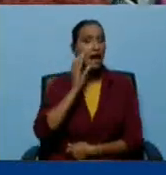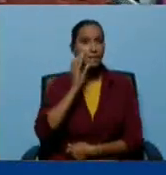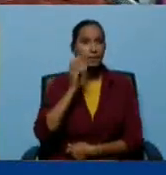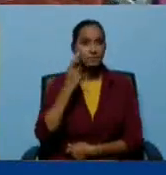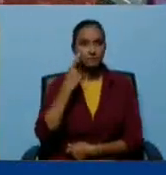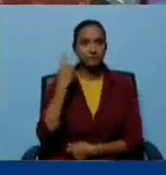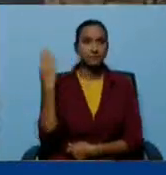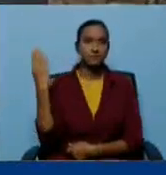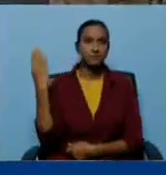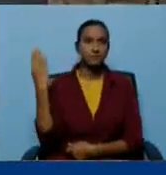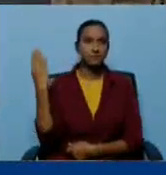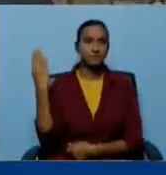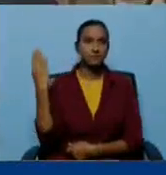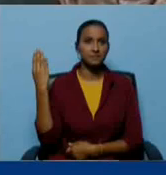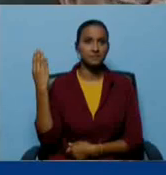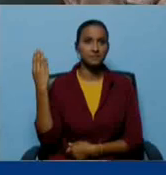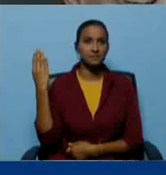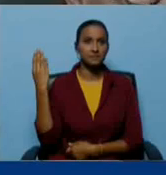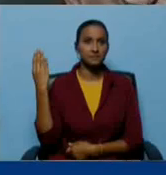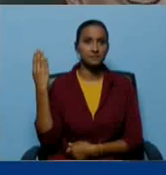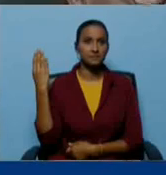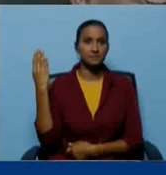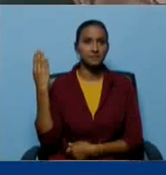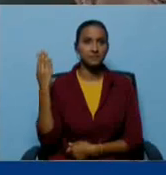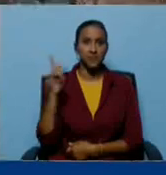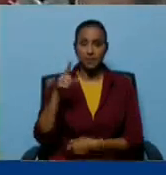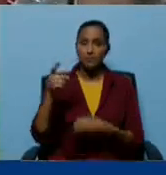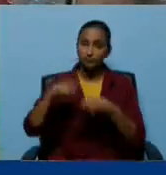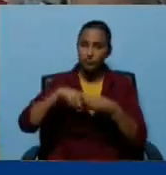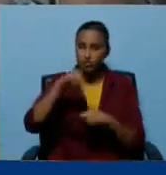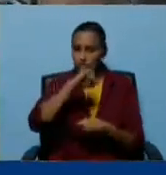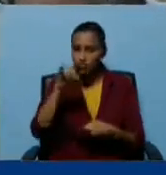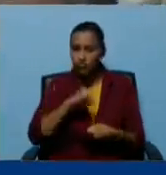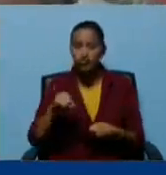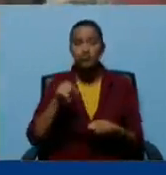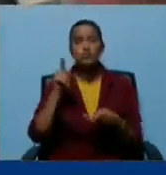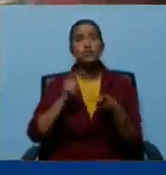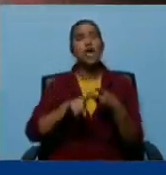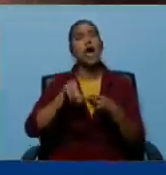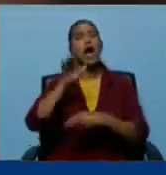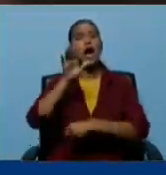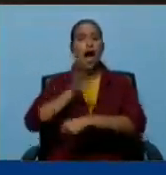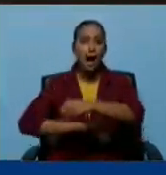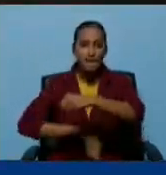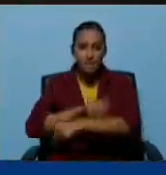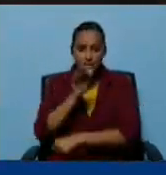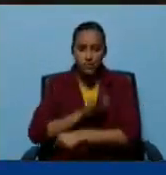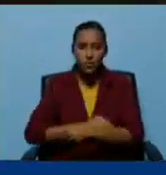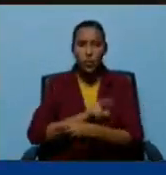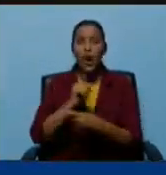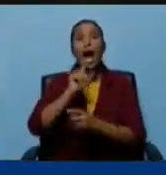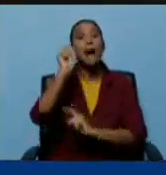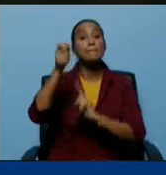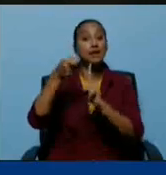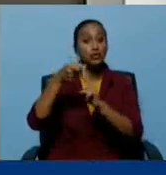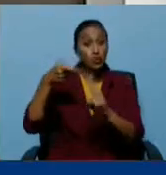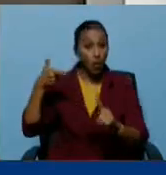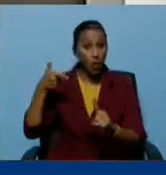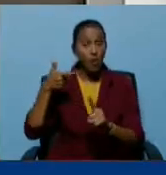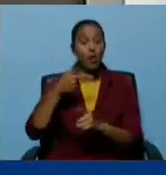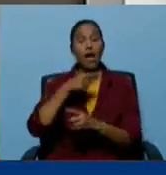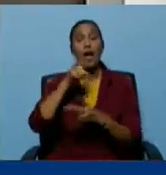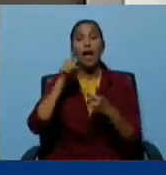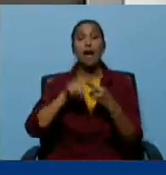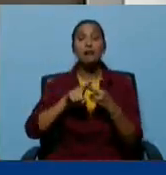Mi saludo, pues, a los enlaces del Zulia, Amazonas, Carabobo, Monaga,